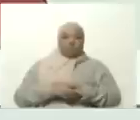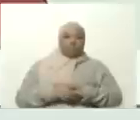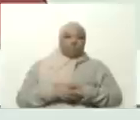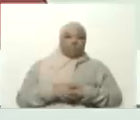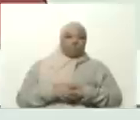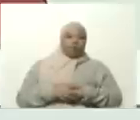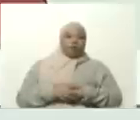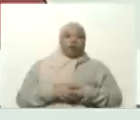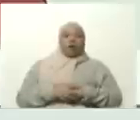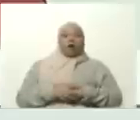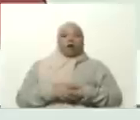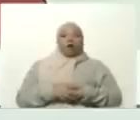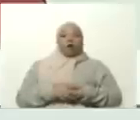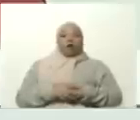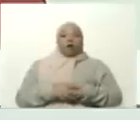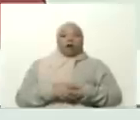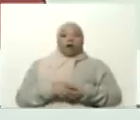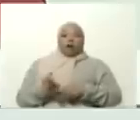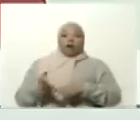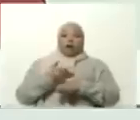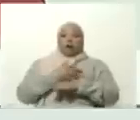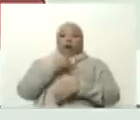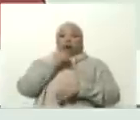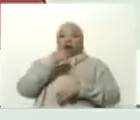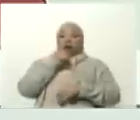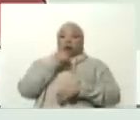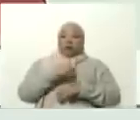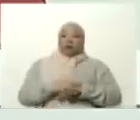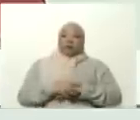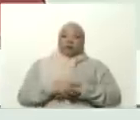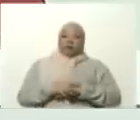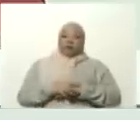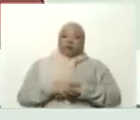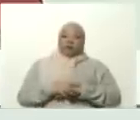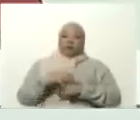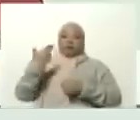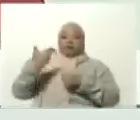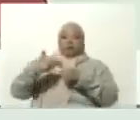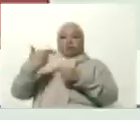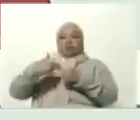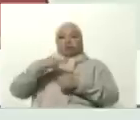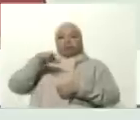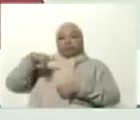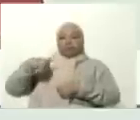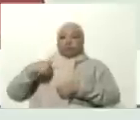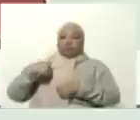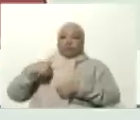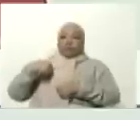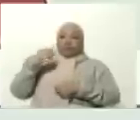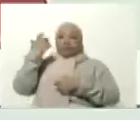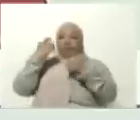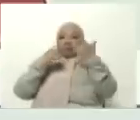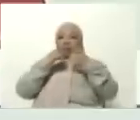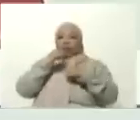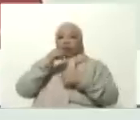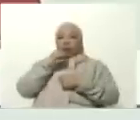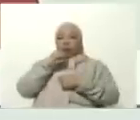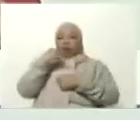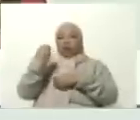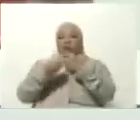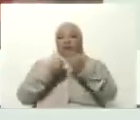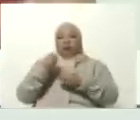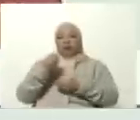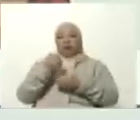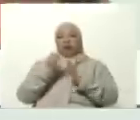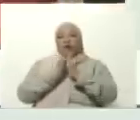Los que estaban diciendo que Chevron se iba a llevar el petróleo porque nosotros le debemos mucho a Chevron y ellos nos van a hacer un favor